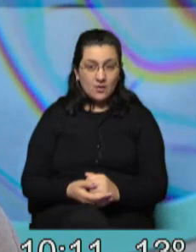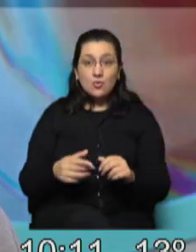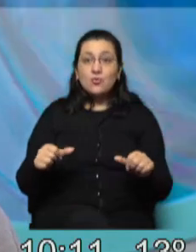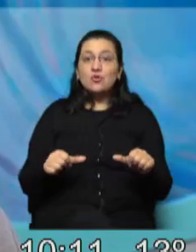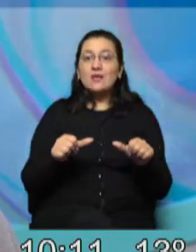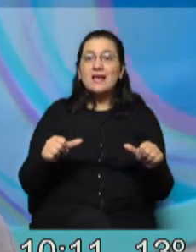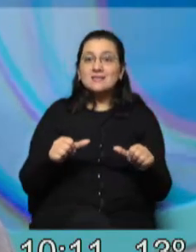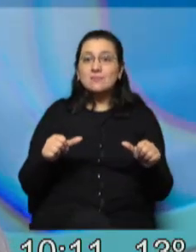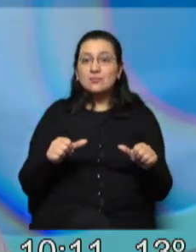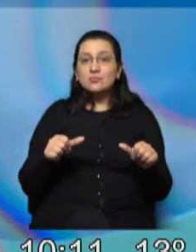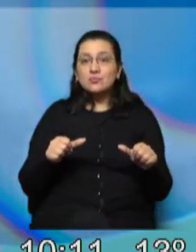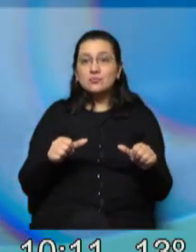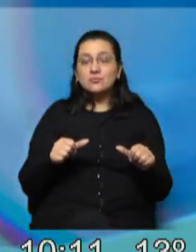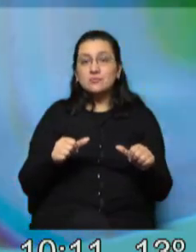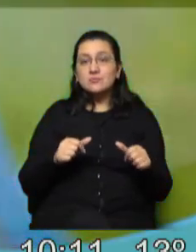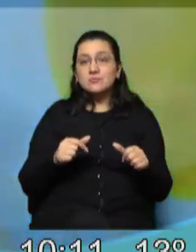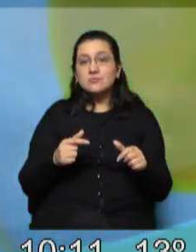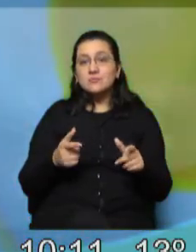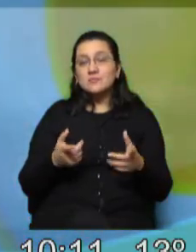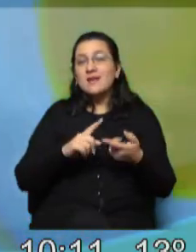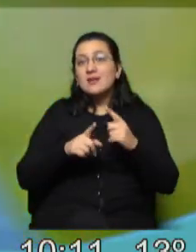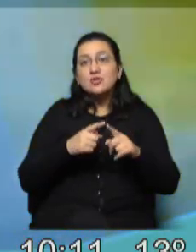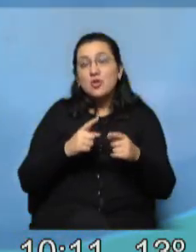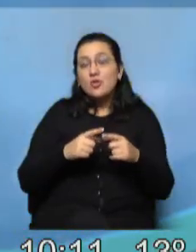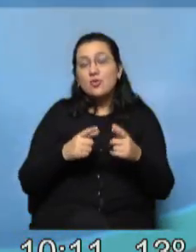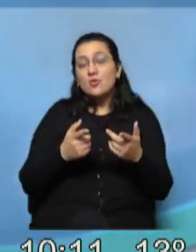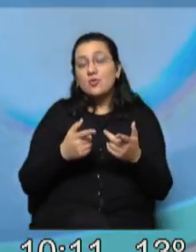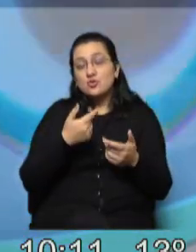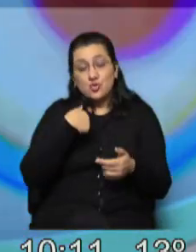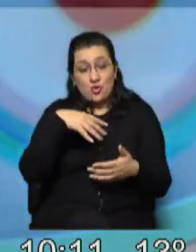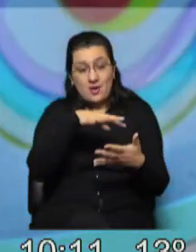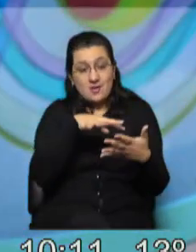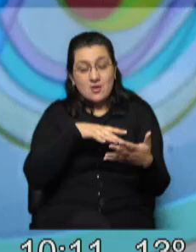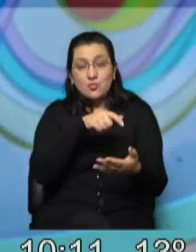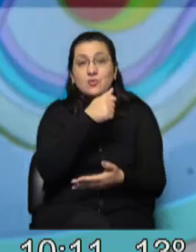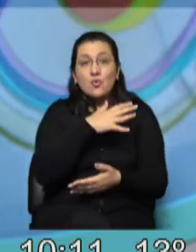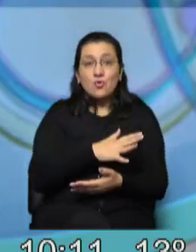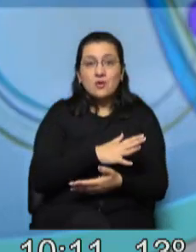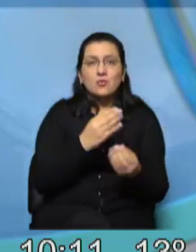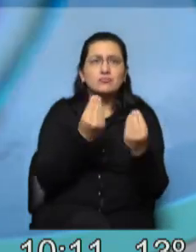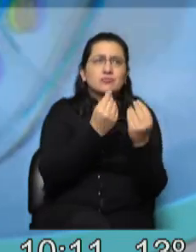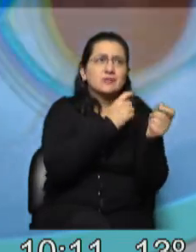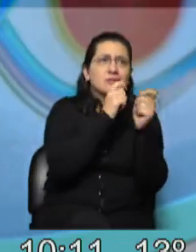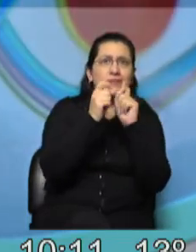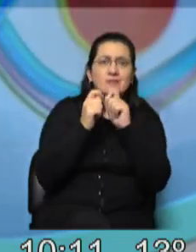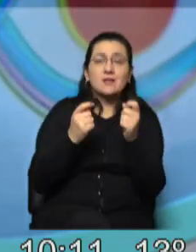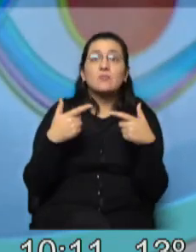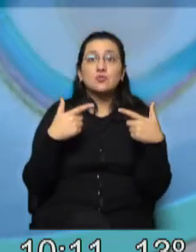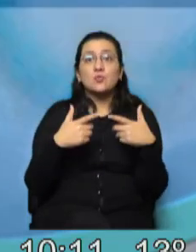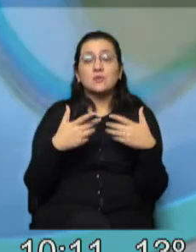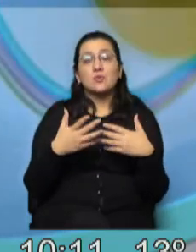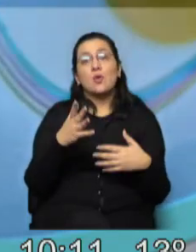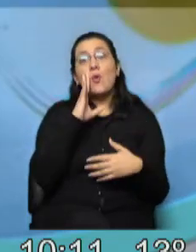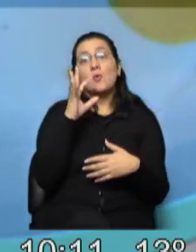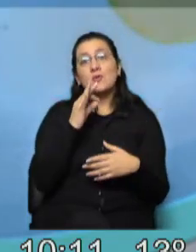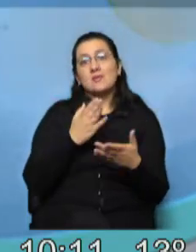hace tiene tanto que ver con el propio camino, ¿no? Yo leía tu historia, bueno, a través de las muchas entrevistas que por suerte tuve la oportunidad de hacerte, y